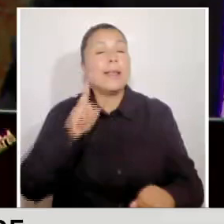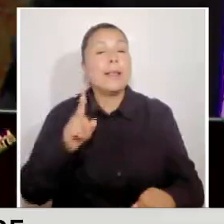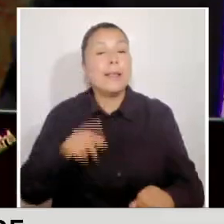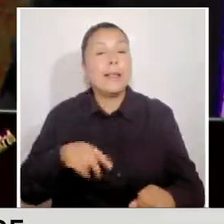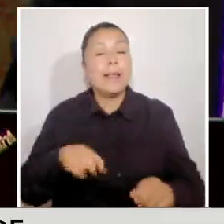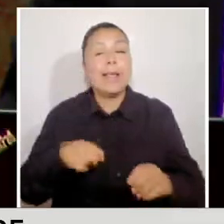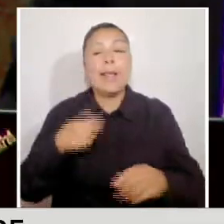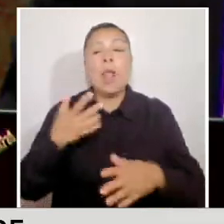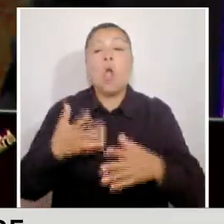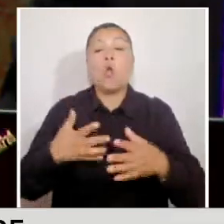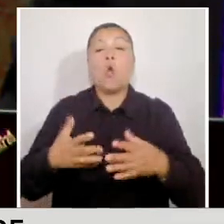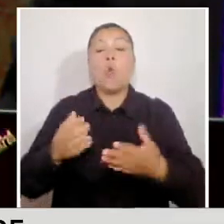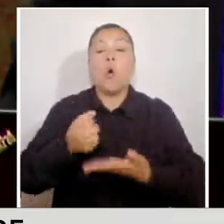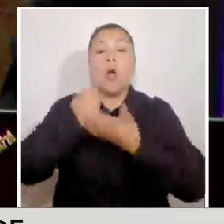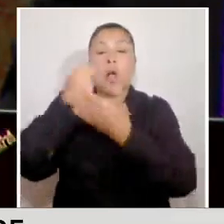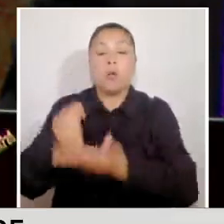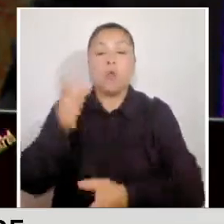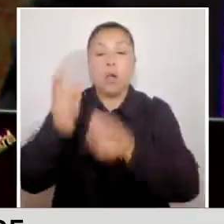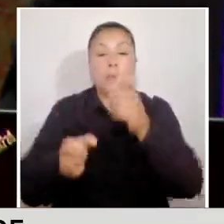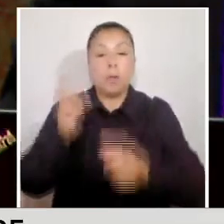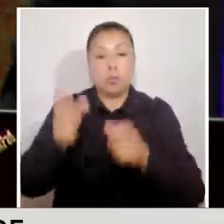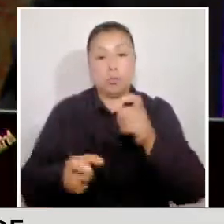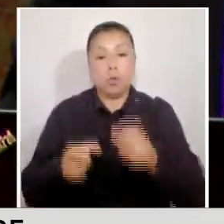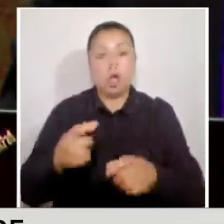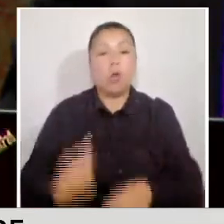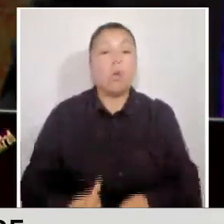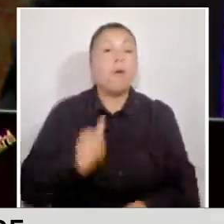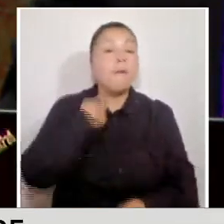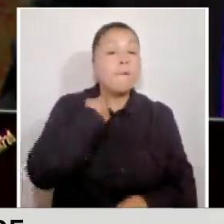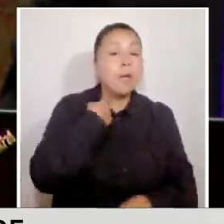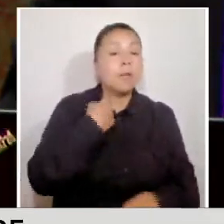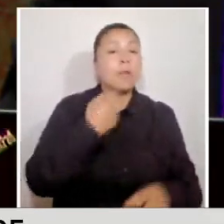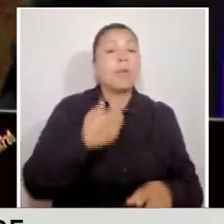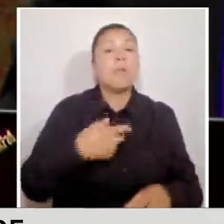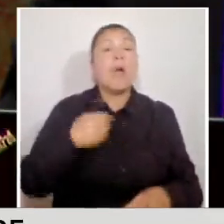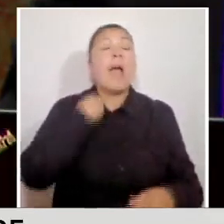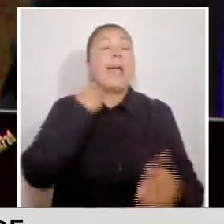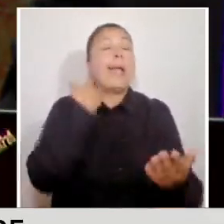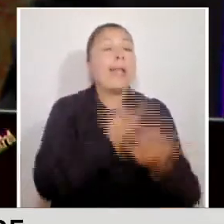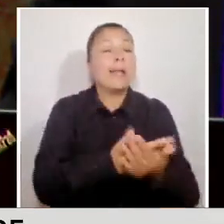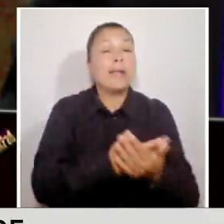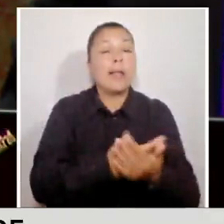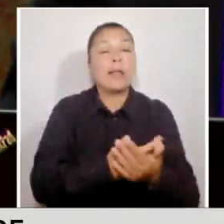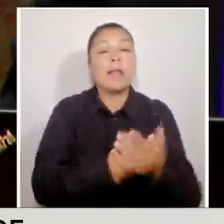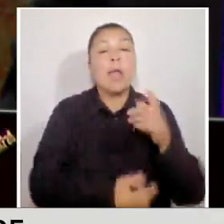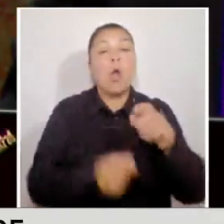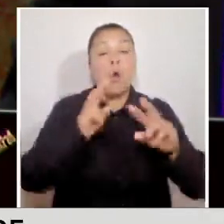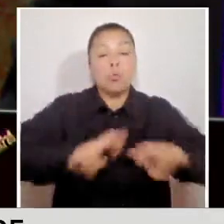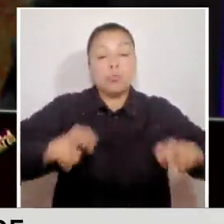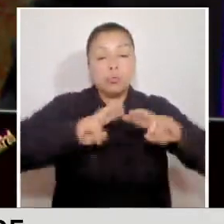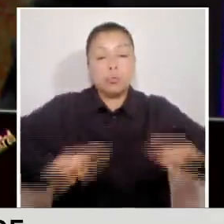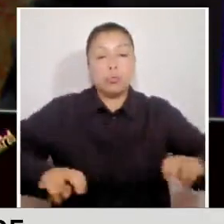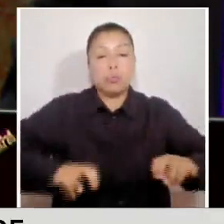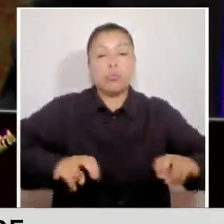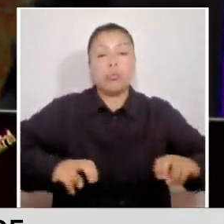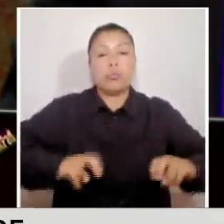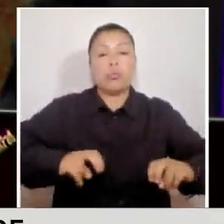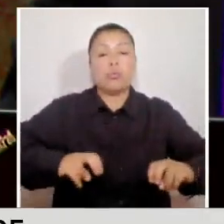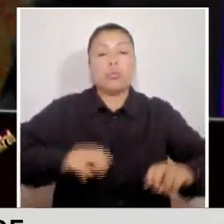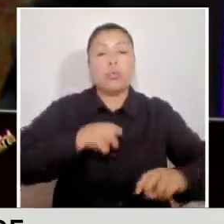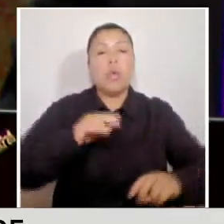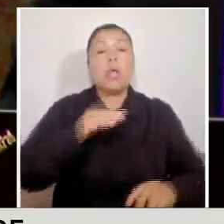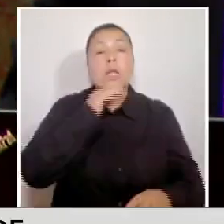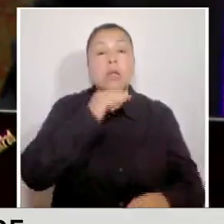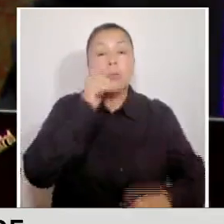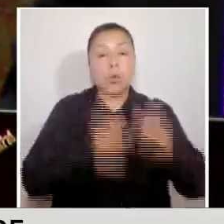públicos aquellas personas que figuren como víctimas querellantes o imputados en las respectivas investigaciones ni aquellas personas que por